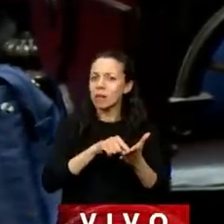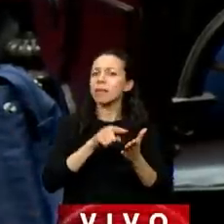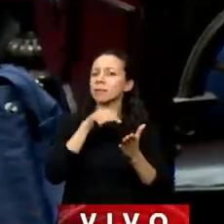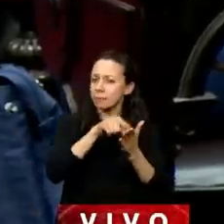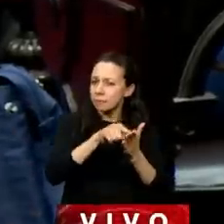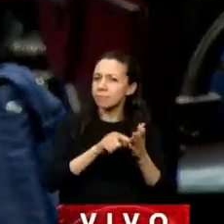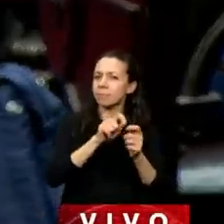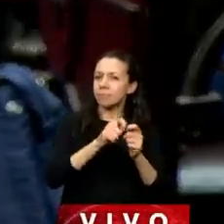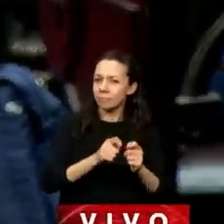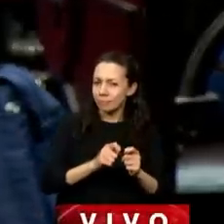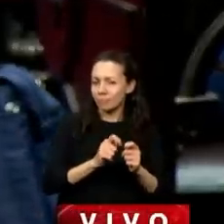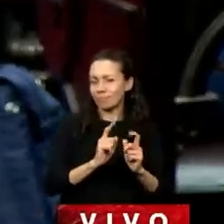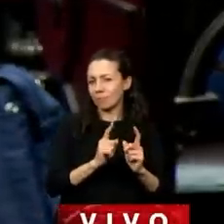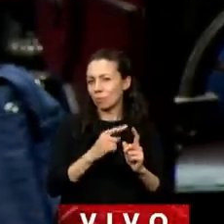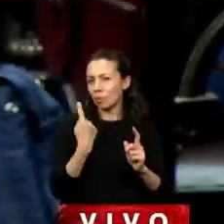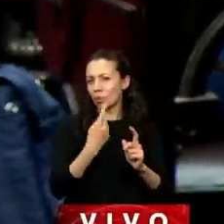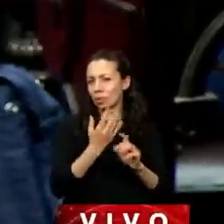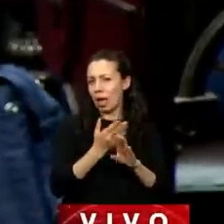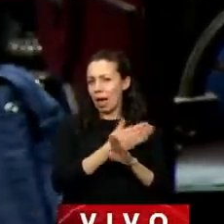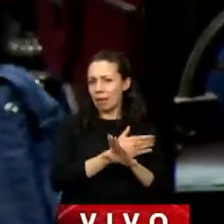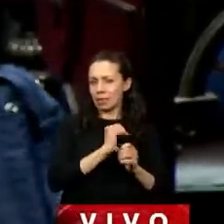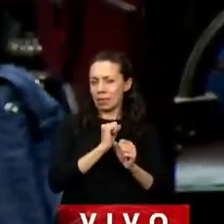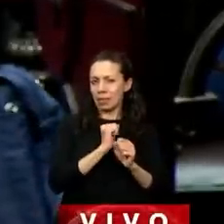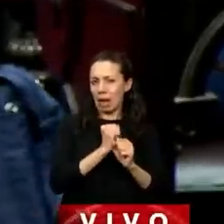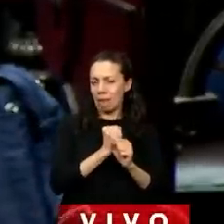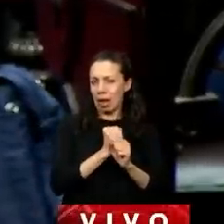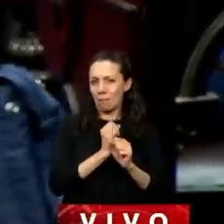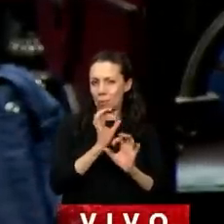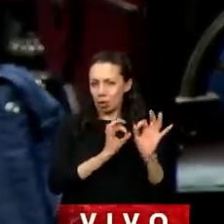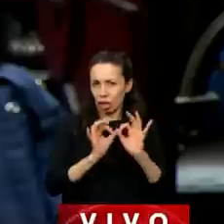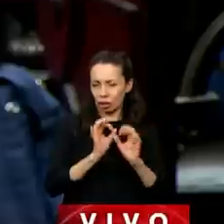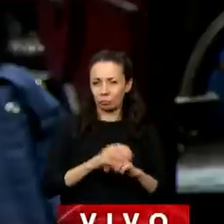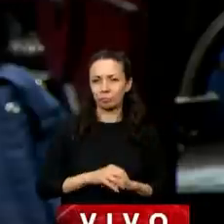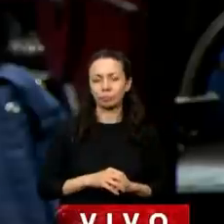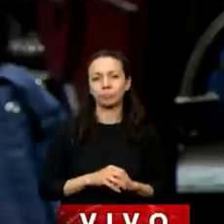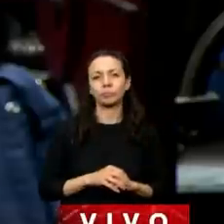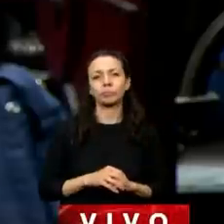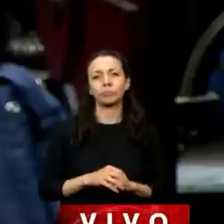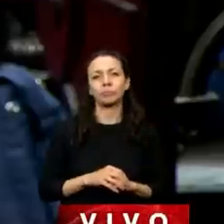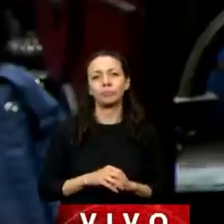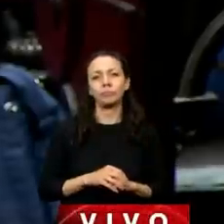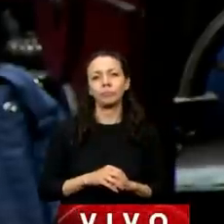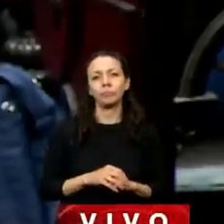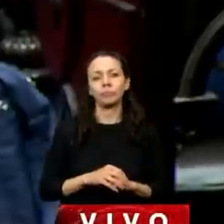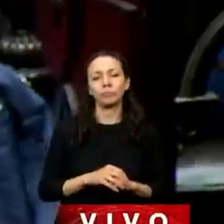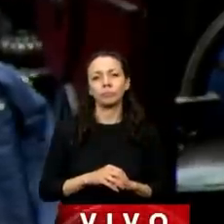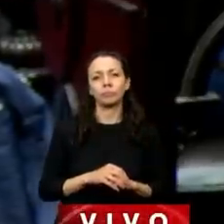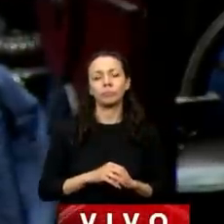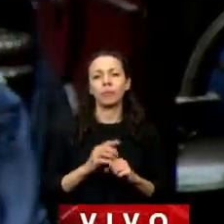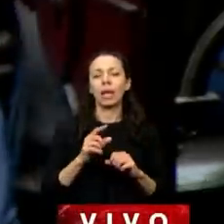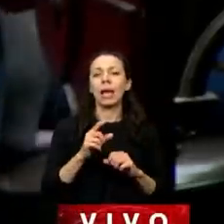hemos trabajado sobre este proyecto de ley. El